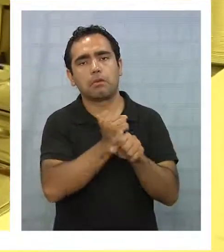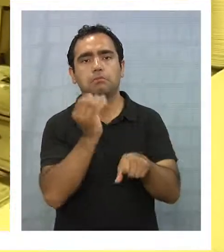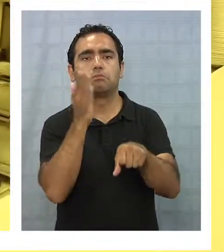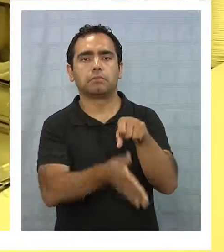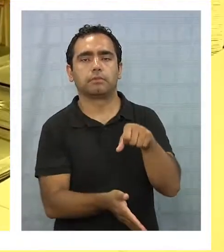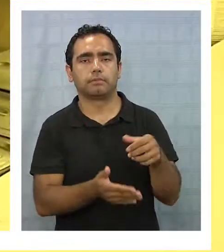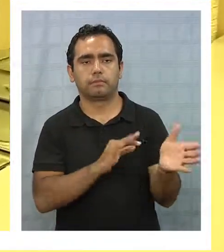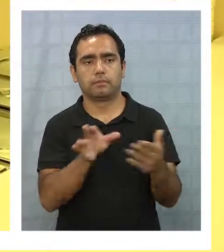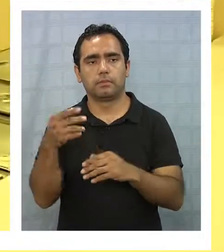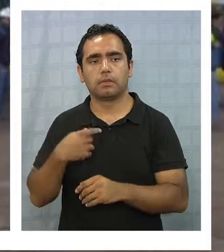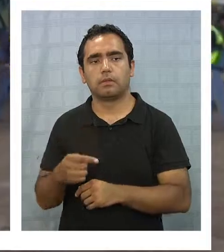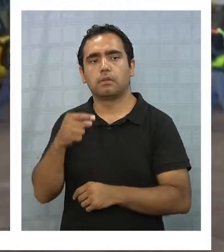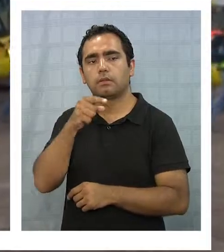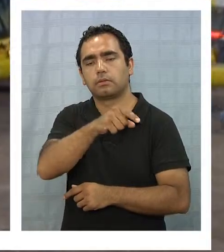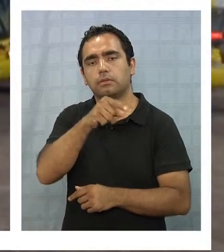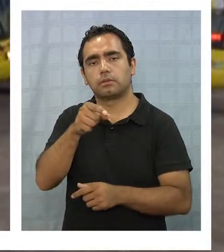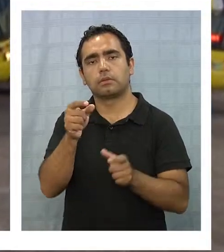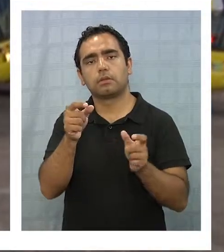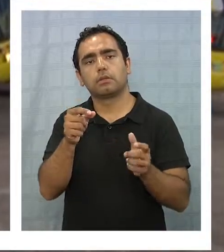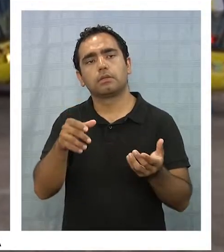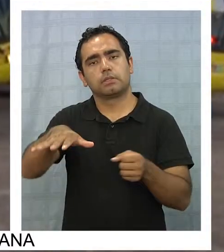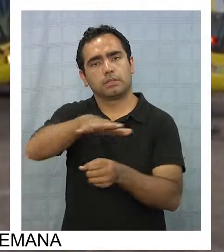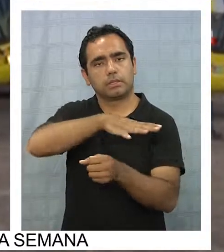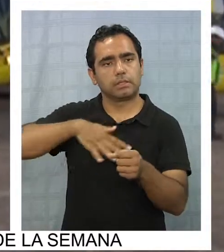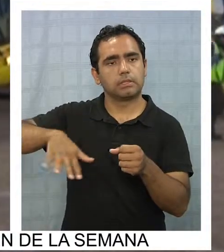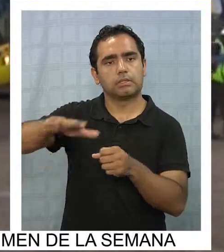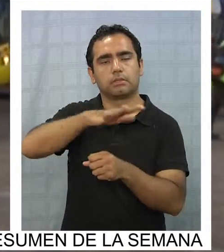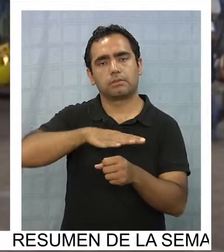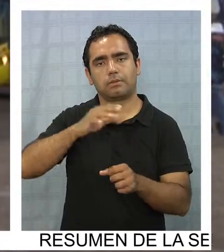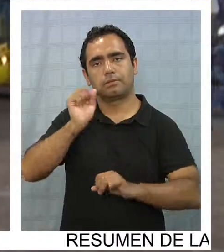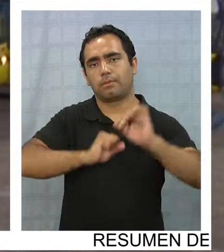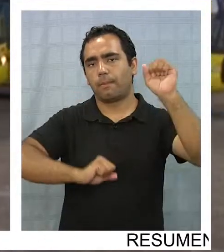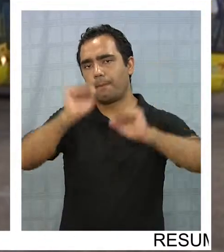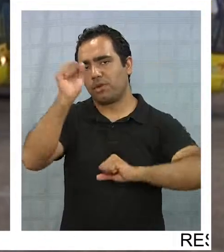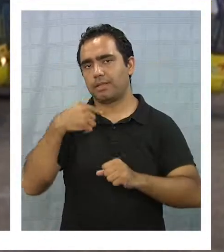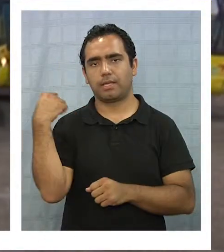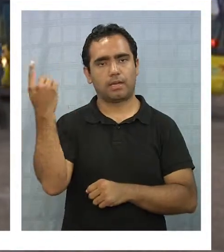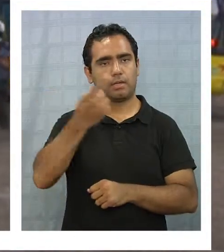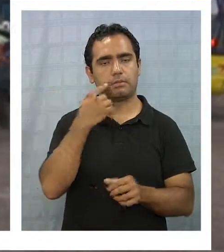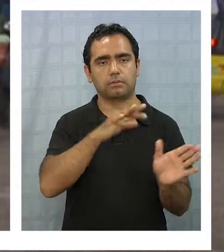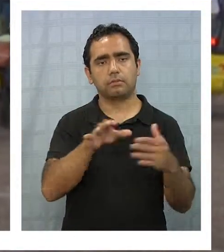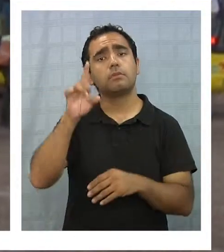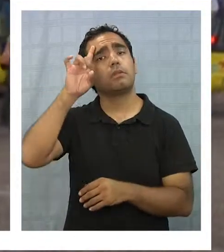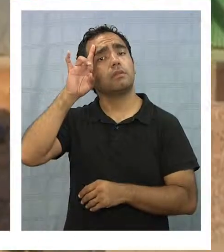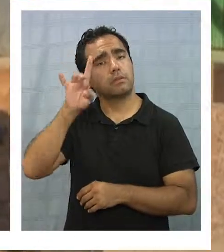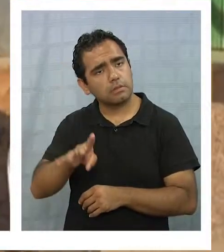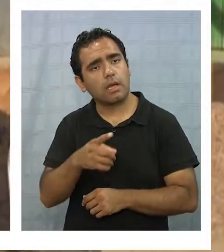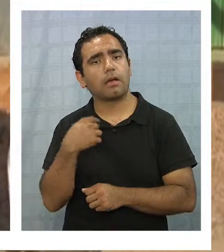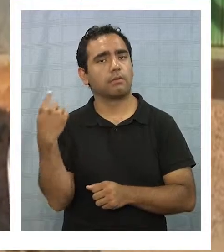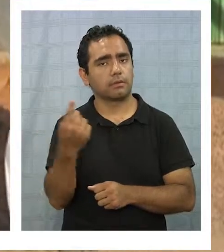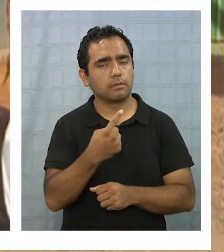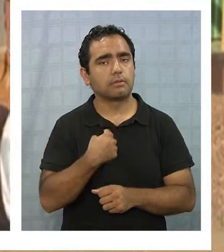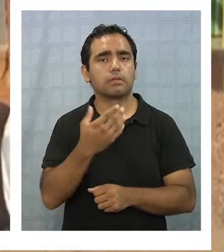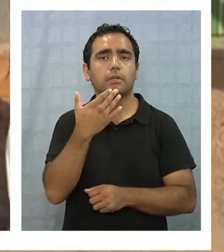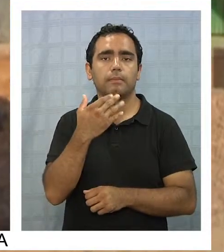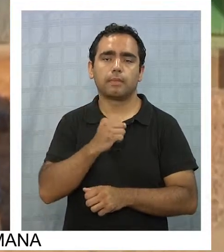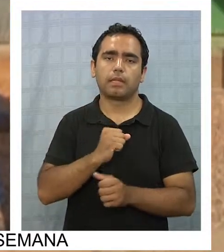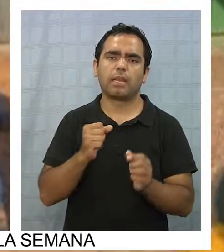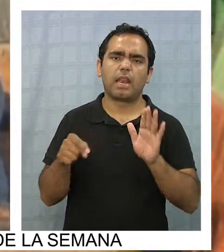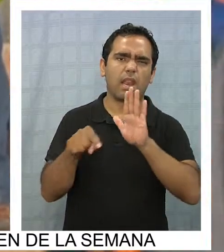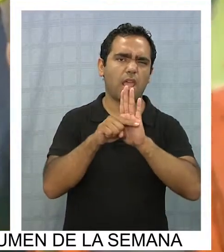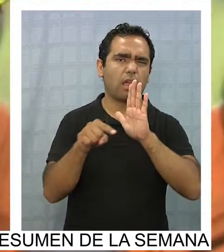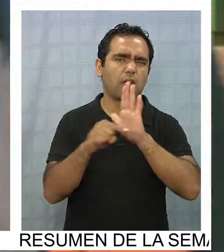juicio del dirigente, en este panorama hay un trasfondo político nacional. Y sabemos el juego también que se está generando de generar este ambiente negativo y que las